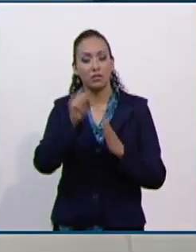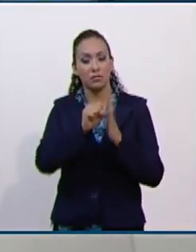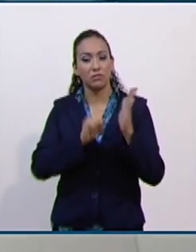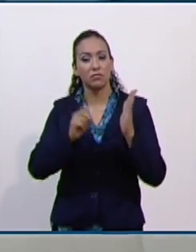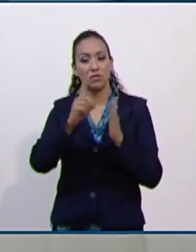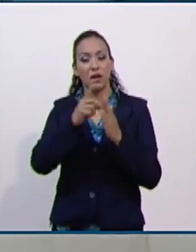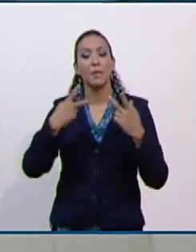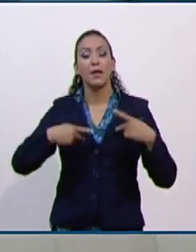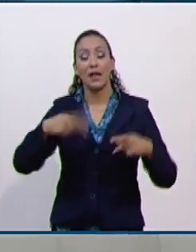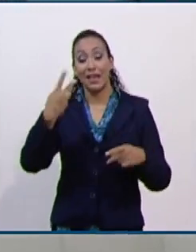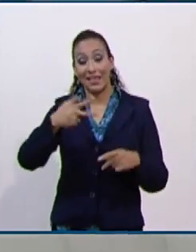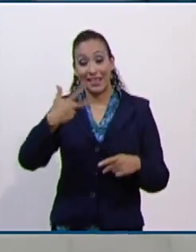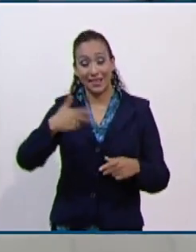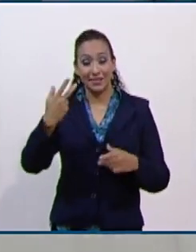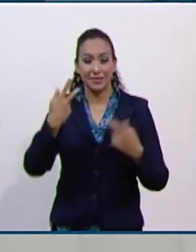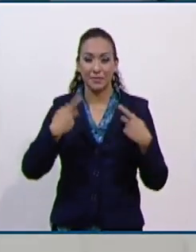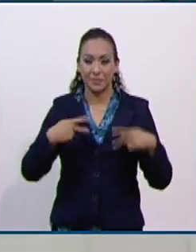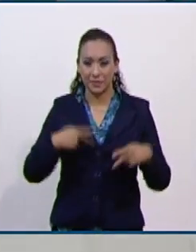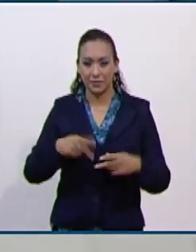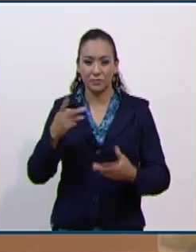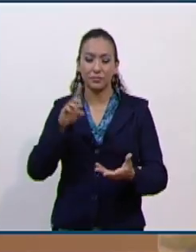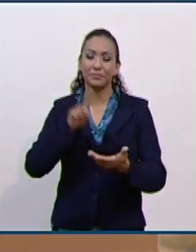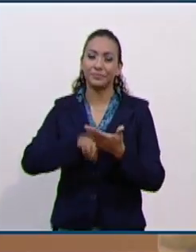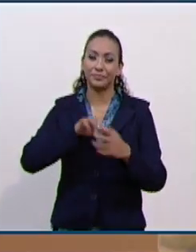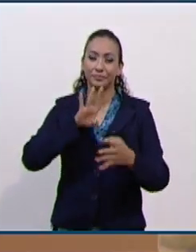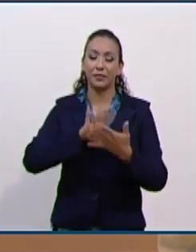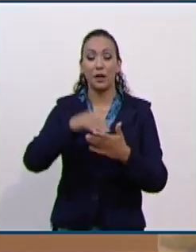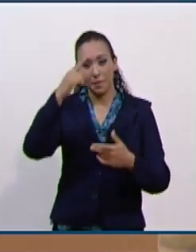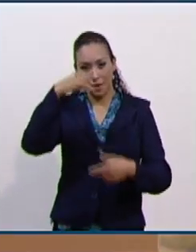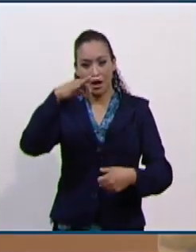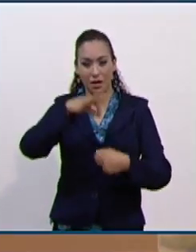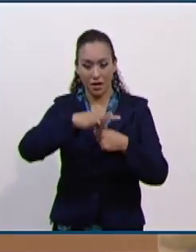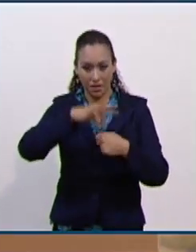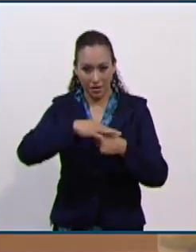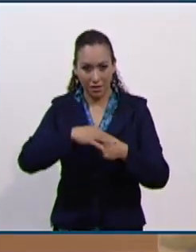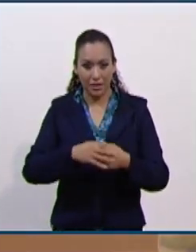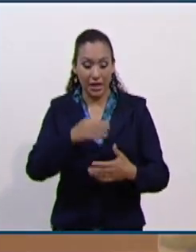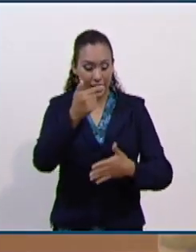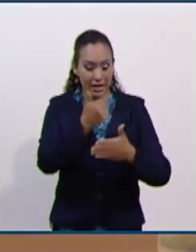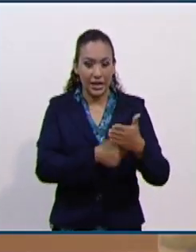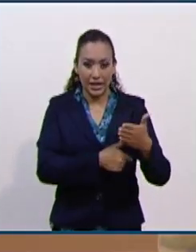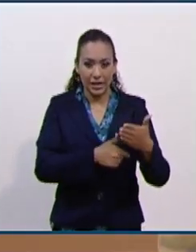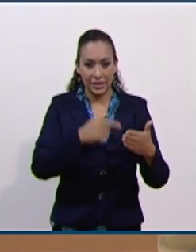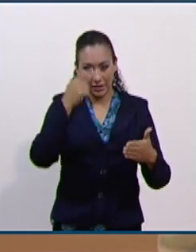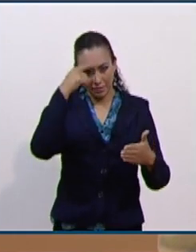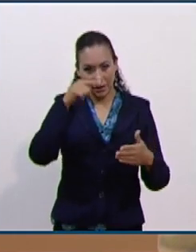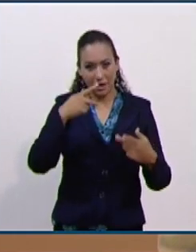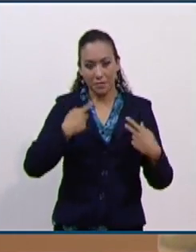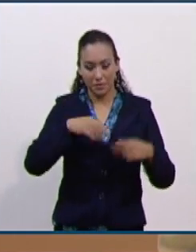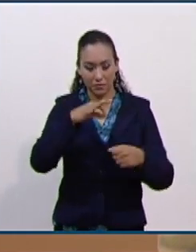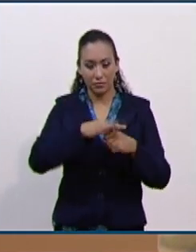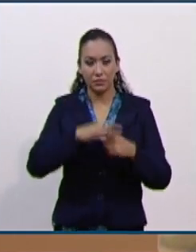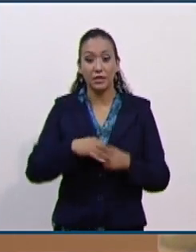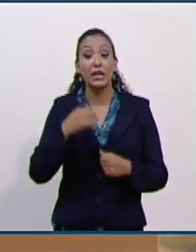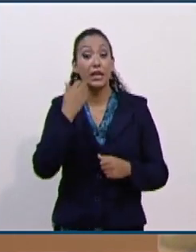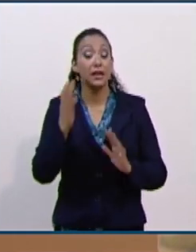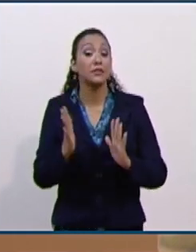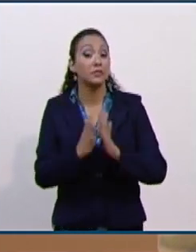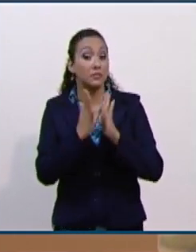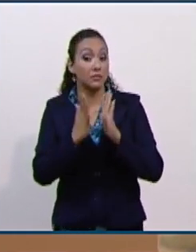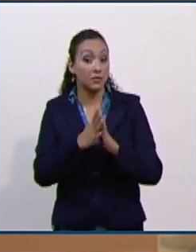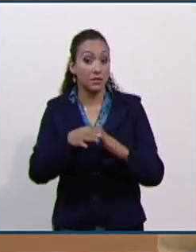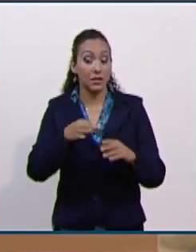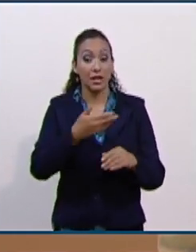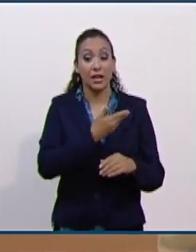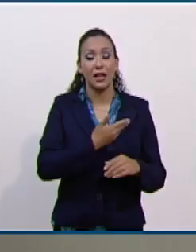13 personas en prisión preventiva para inscribirse en el padrón electoral y en la lista nominal de electores a fin de participar en las